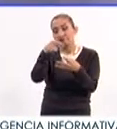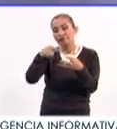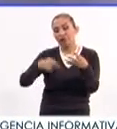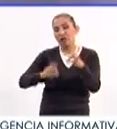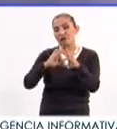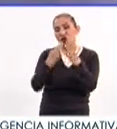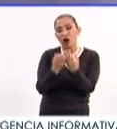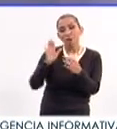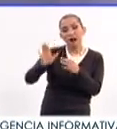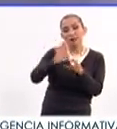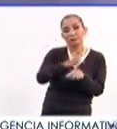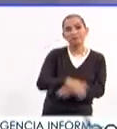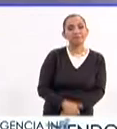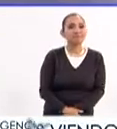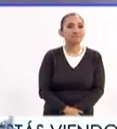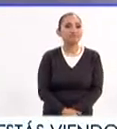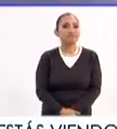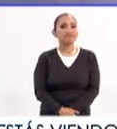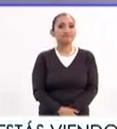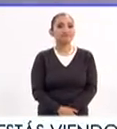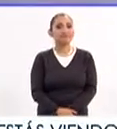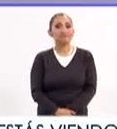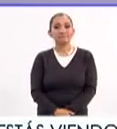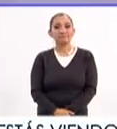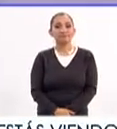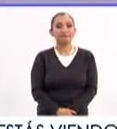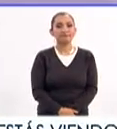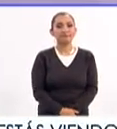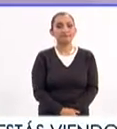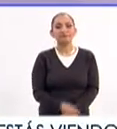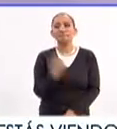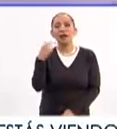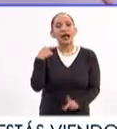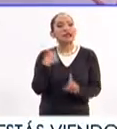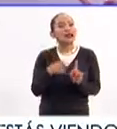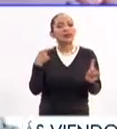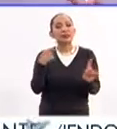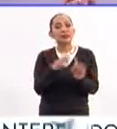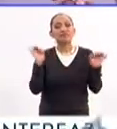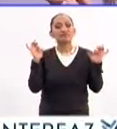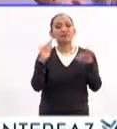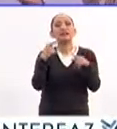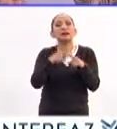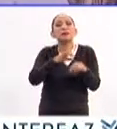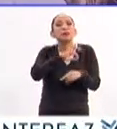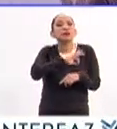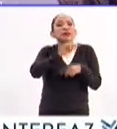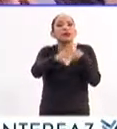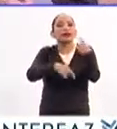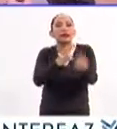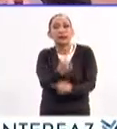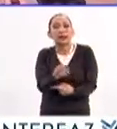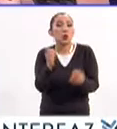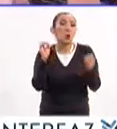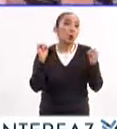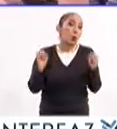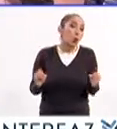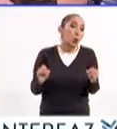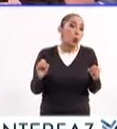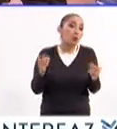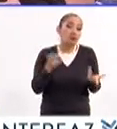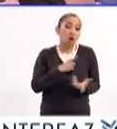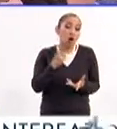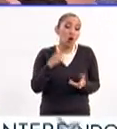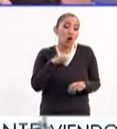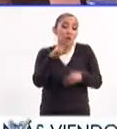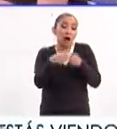modos, diferentes entregas, ¿no? Claro. ¿Para quién está dirigido este evento? Es decir, ¿quiénes pueden asistir? O a lo mejor